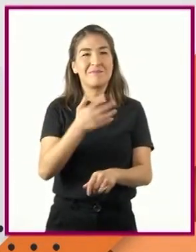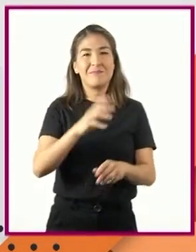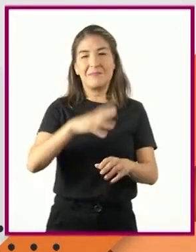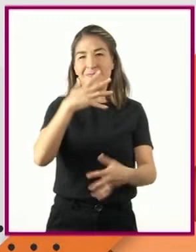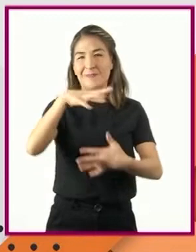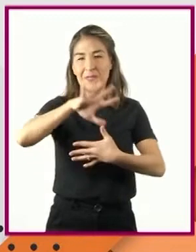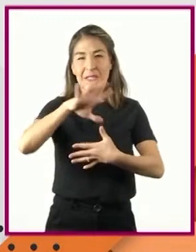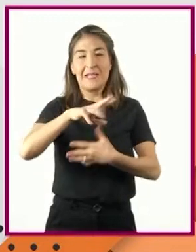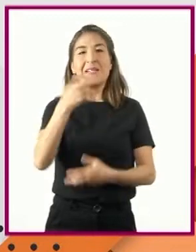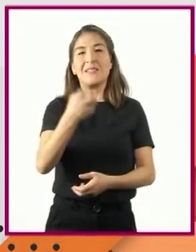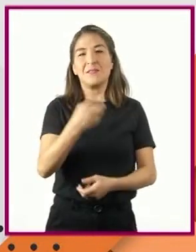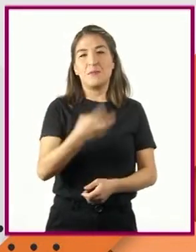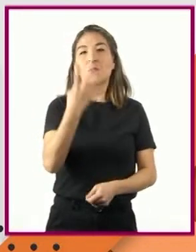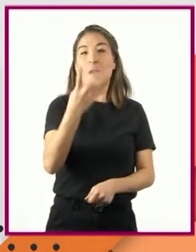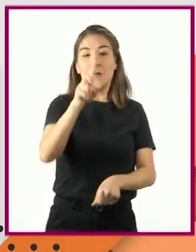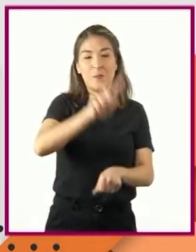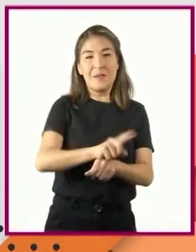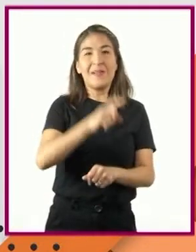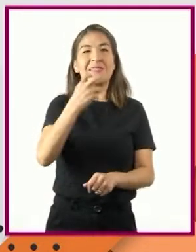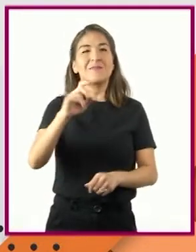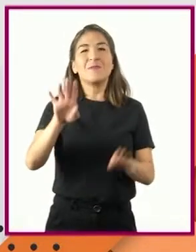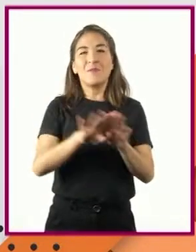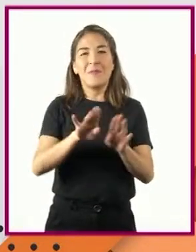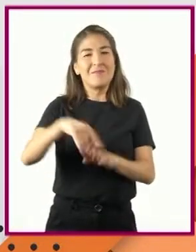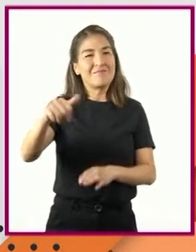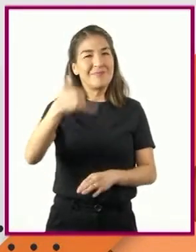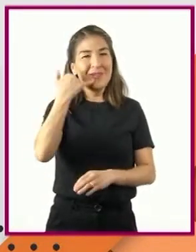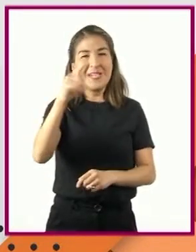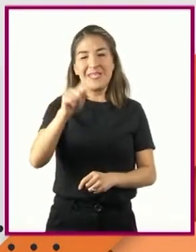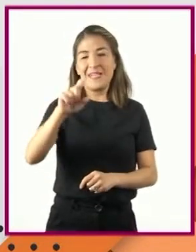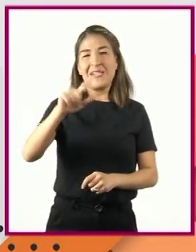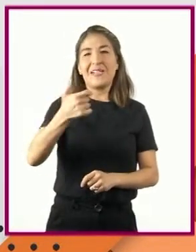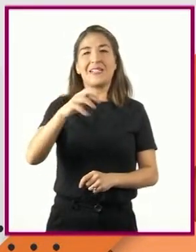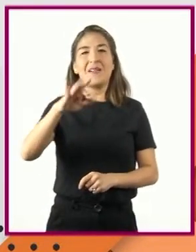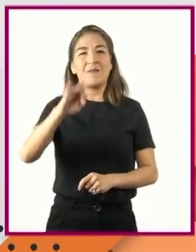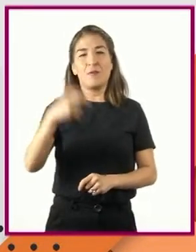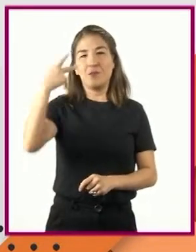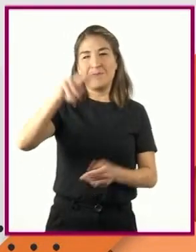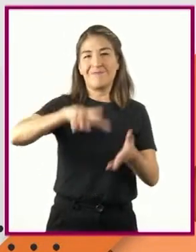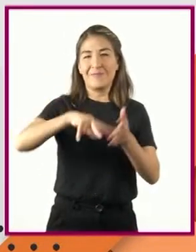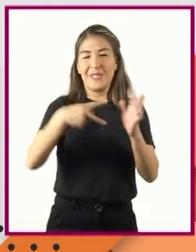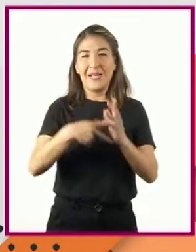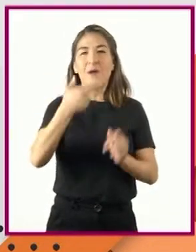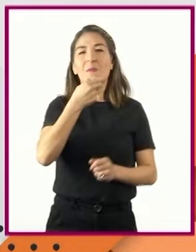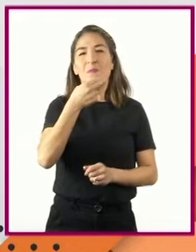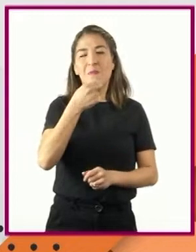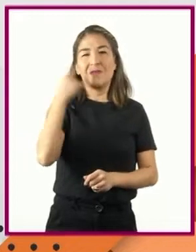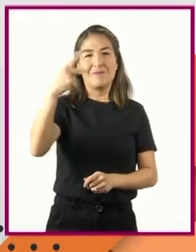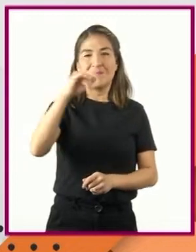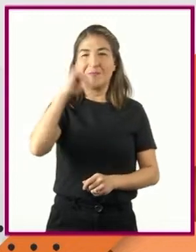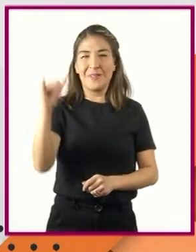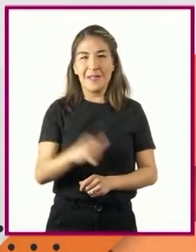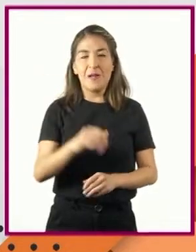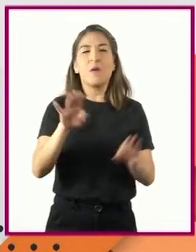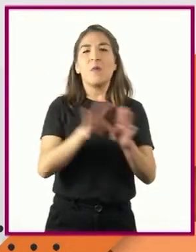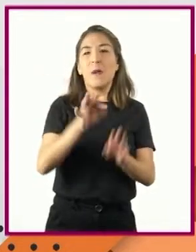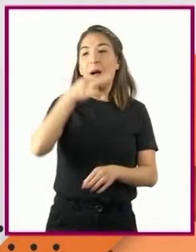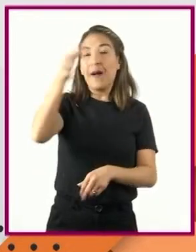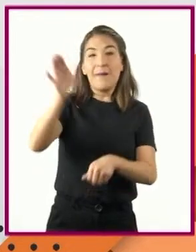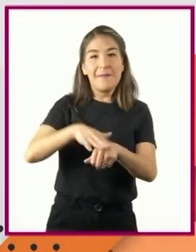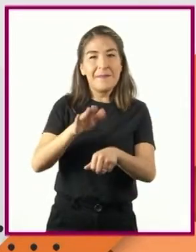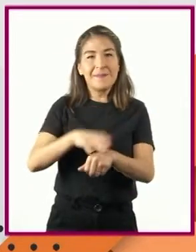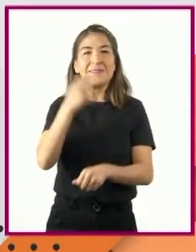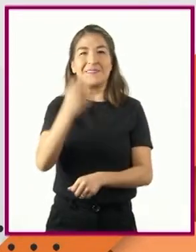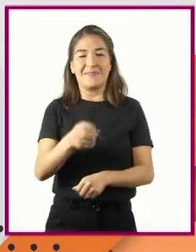medio. El telégrafo, inventado por el ingeniero italiano Guillermo Marconi, enviaba mensajes de Inglaterra a